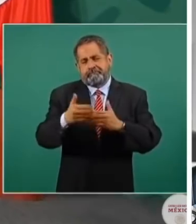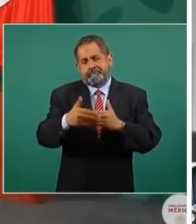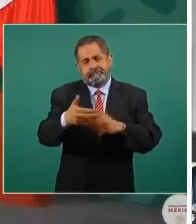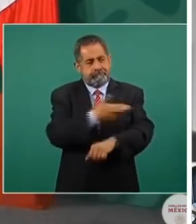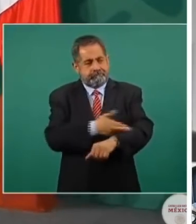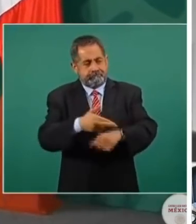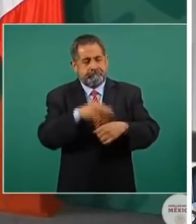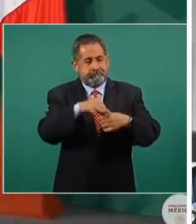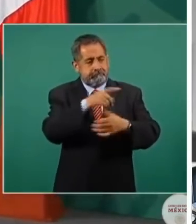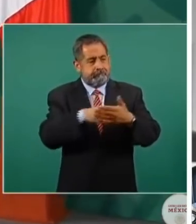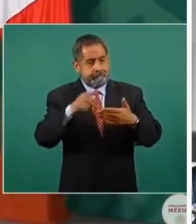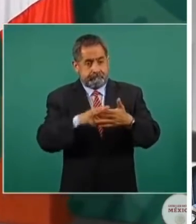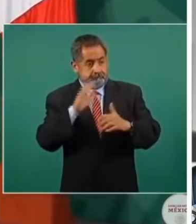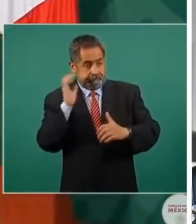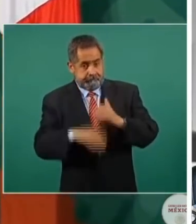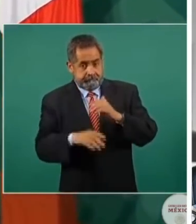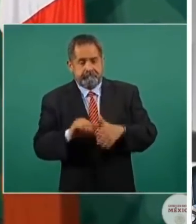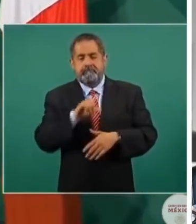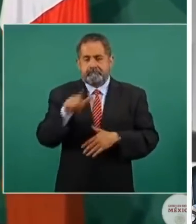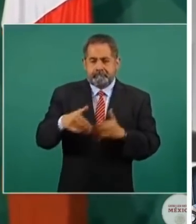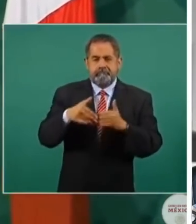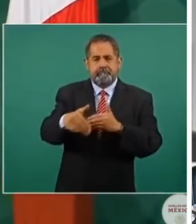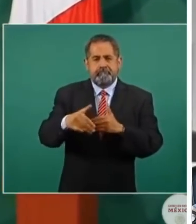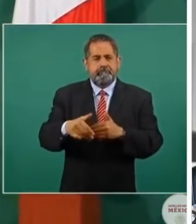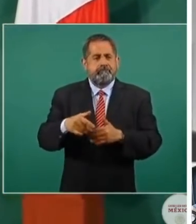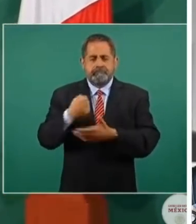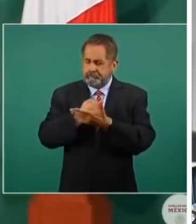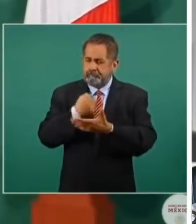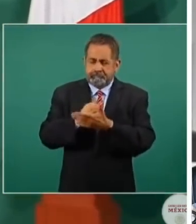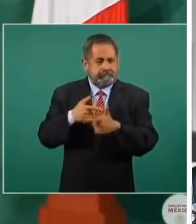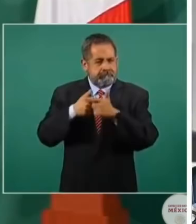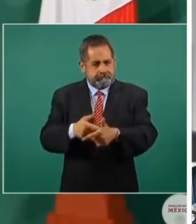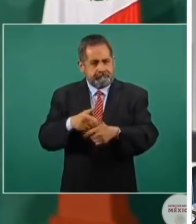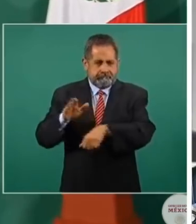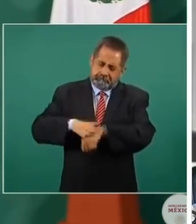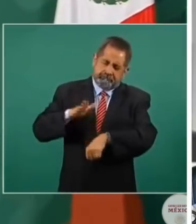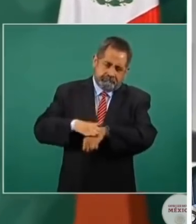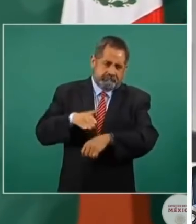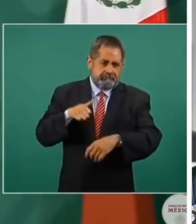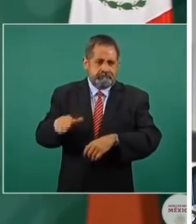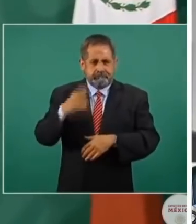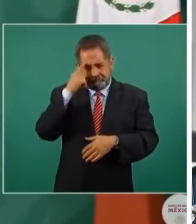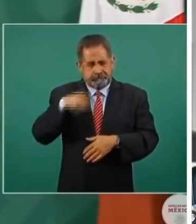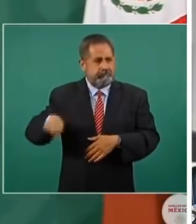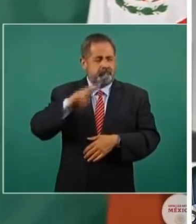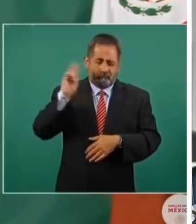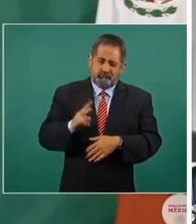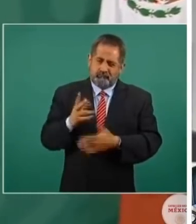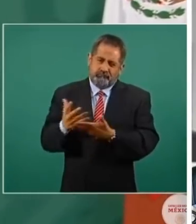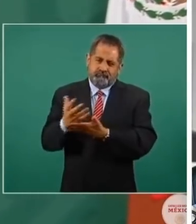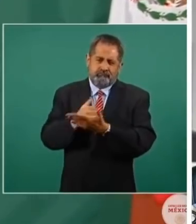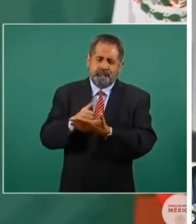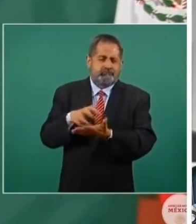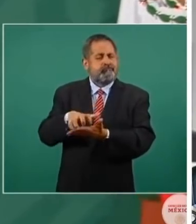presidente y para que no te manipulen esas televisoras, esos medios impresos, esa